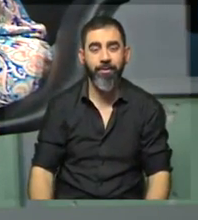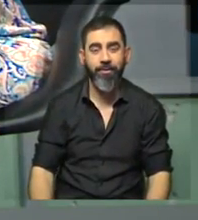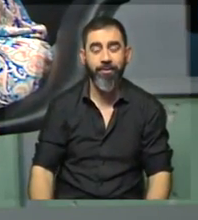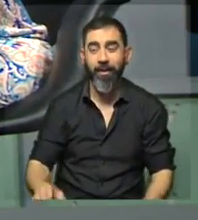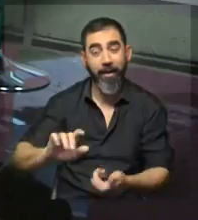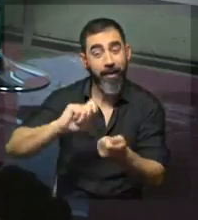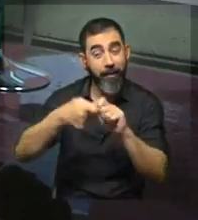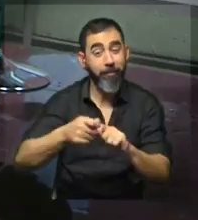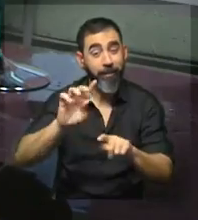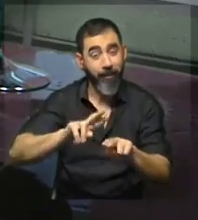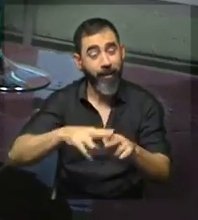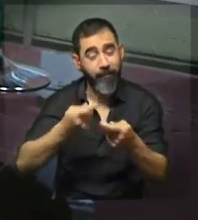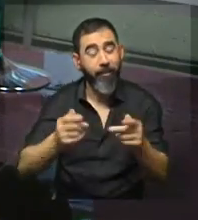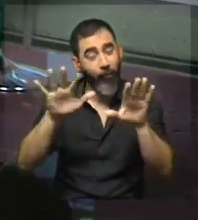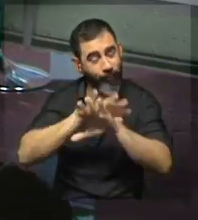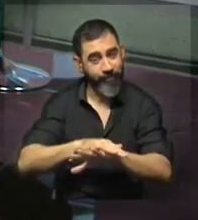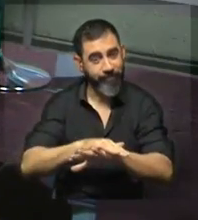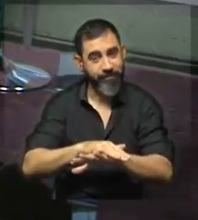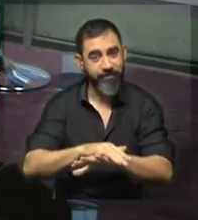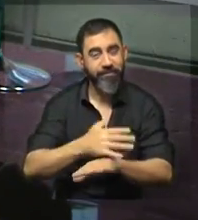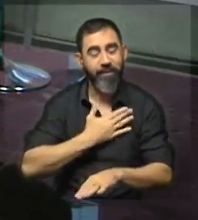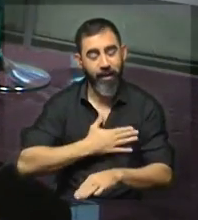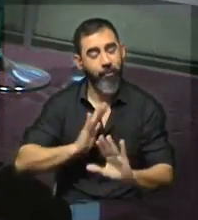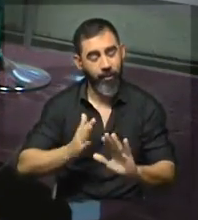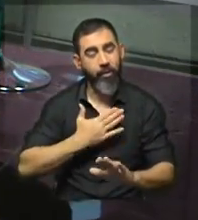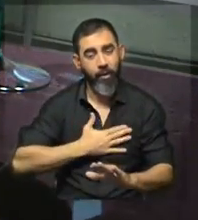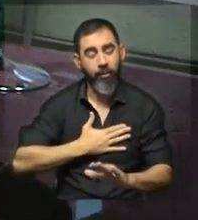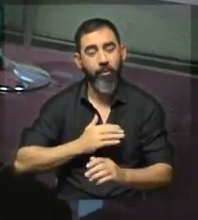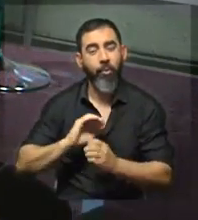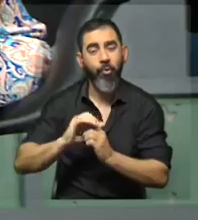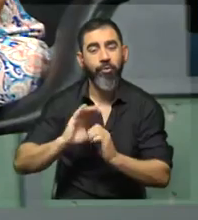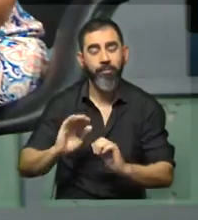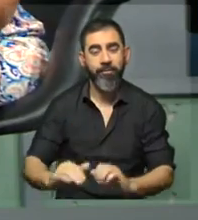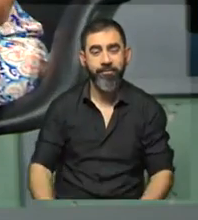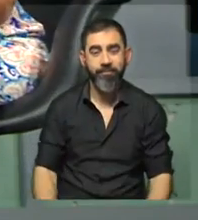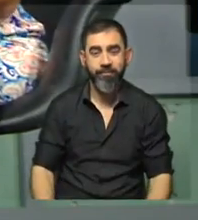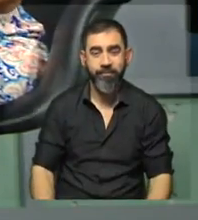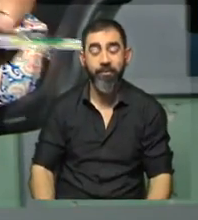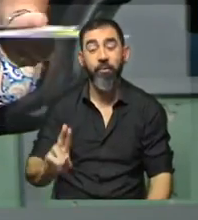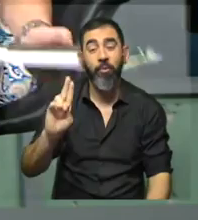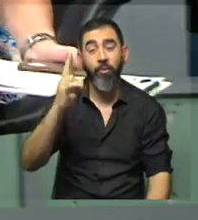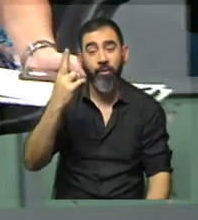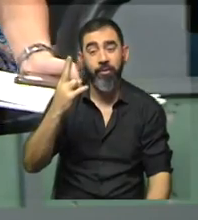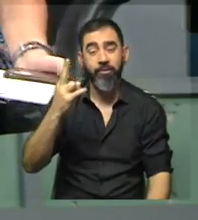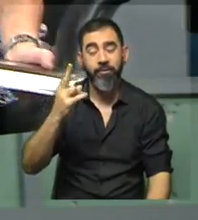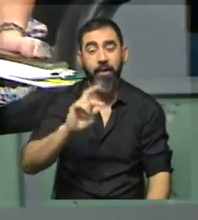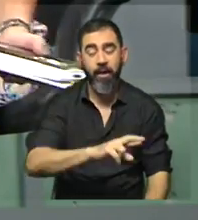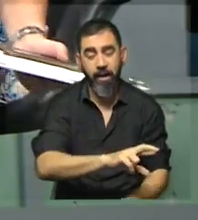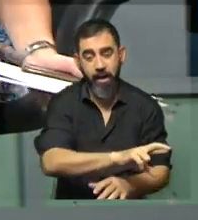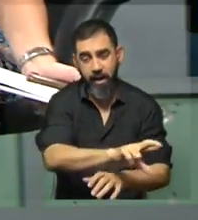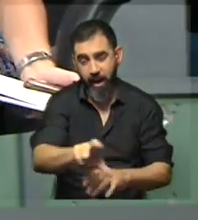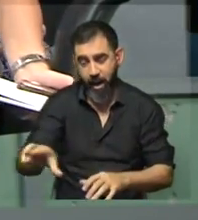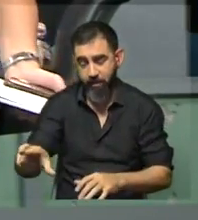fin de semana. Te confundió lo que estaba diciendo que... Yo estoy de acuerdo con mi amigo José. Gracias. Porque Uruguay es la Rambla,